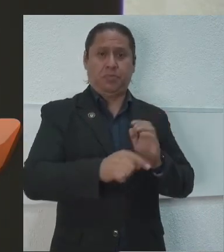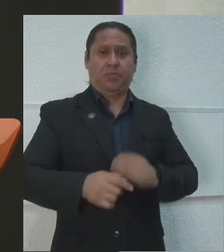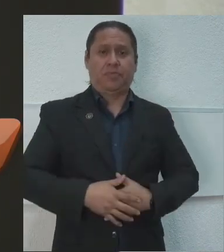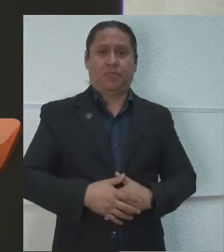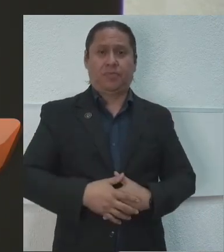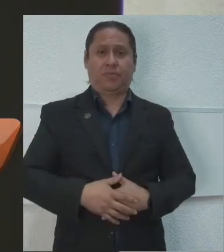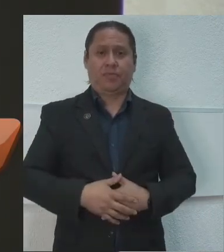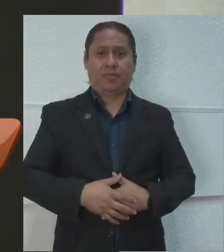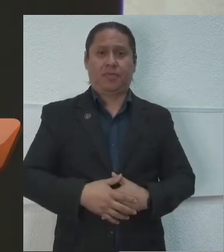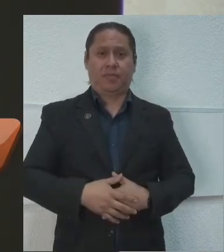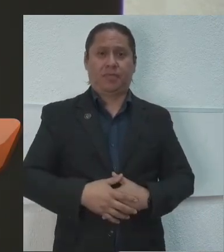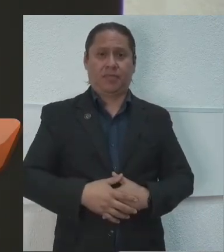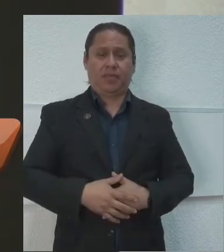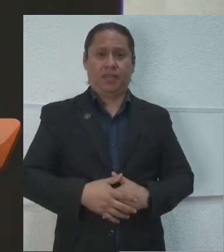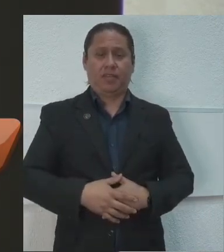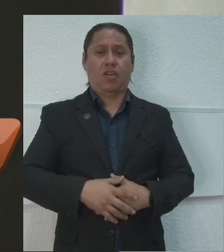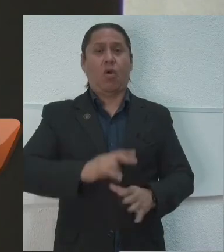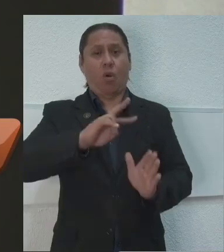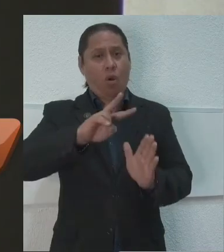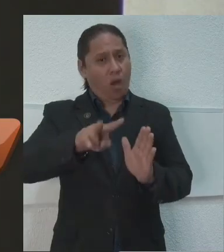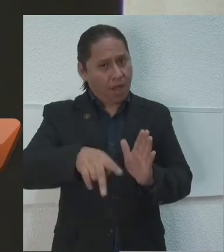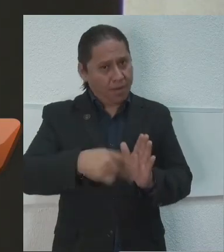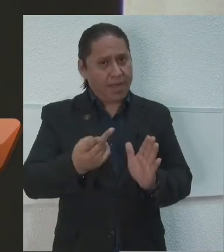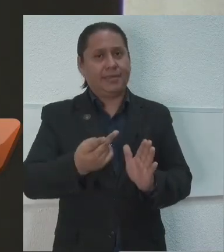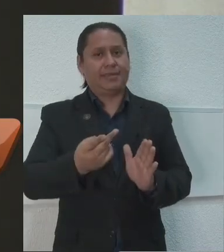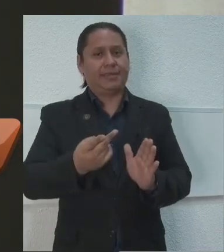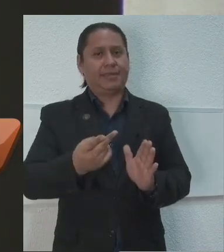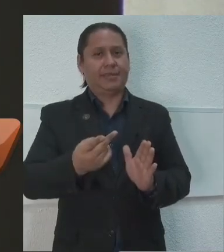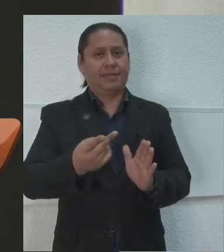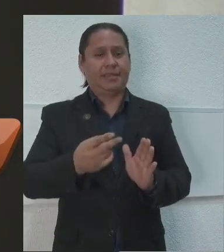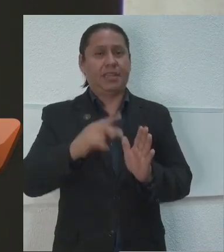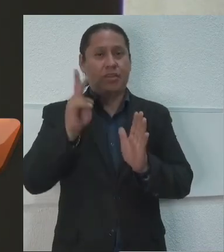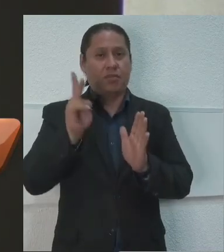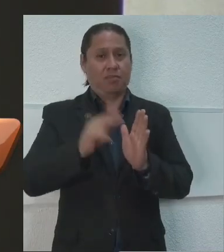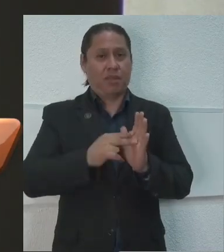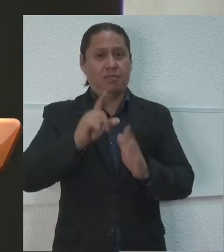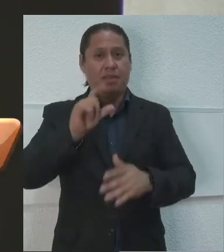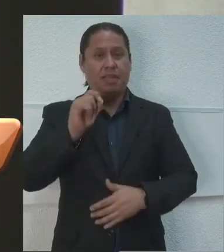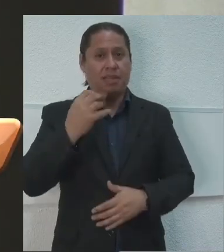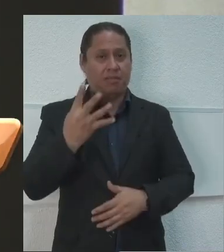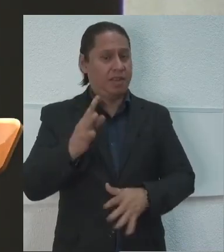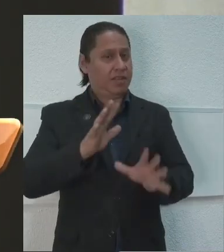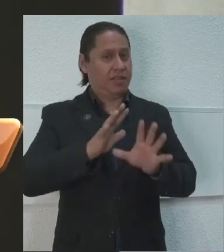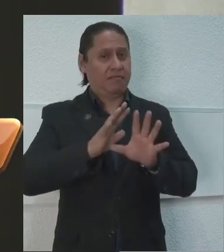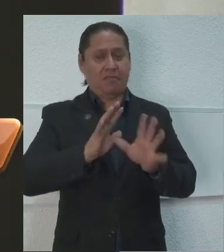se les va a cobrar la factura nuevamente, y en el 2024 ni se diga.